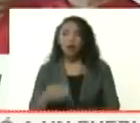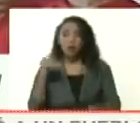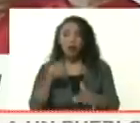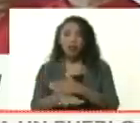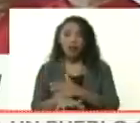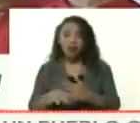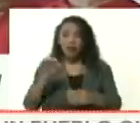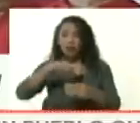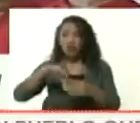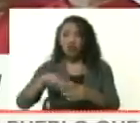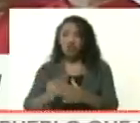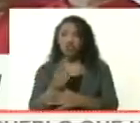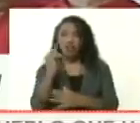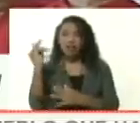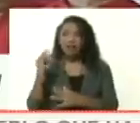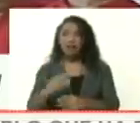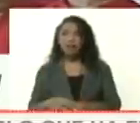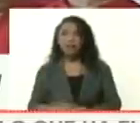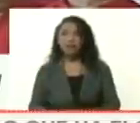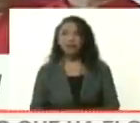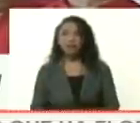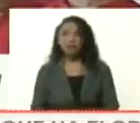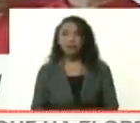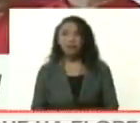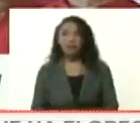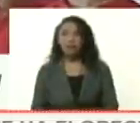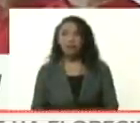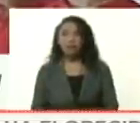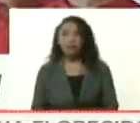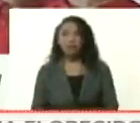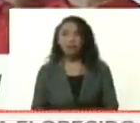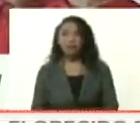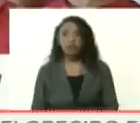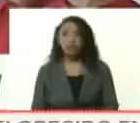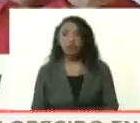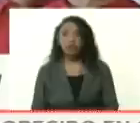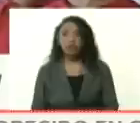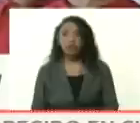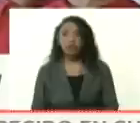cosecha. Y viene el ¿cómo se llama?